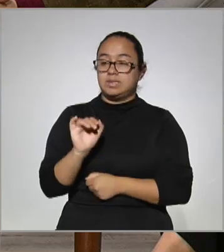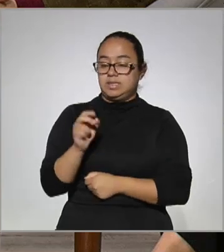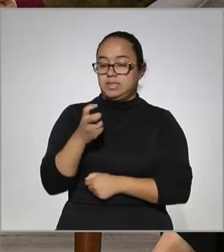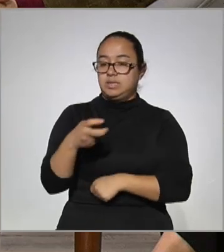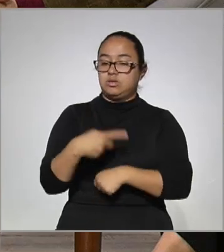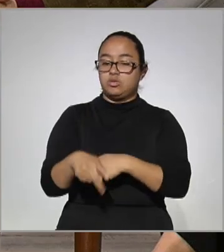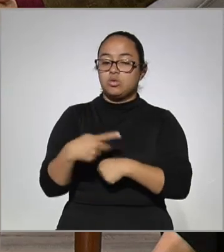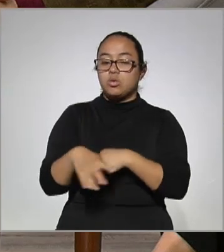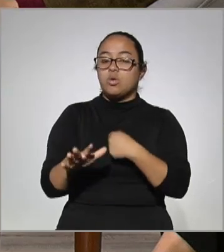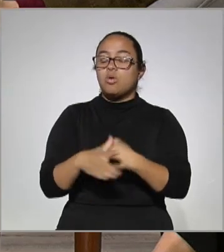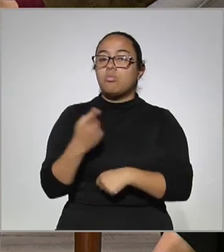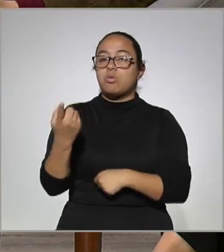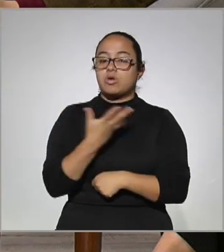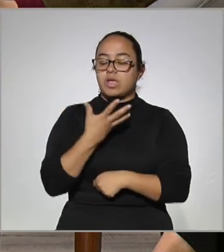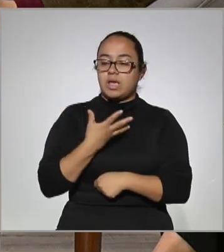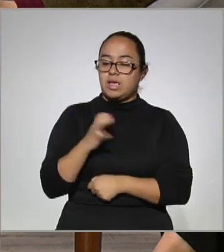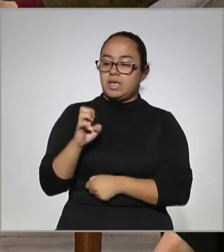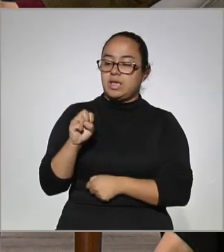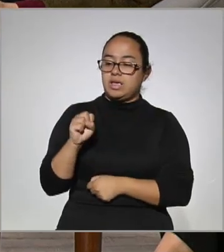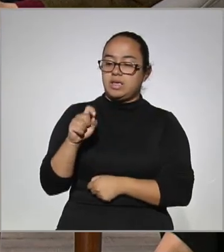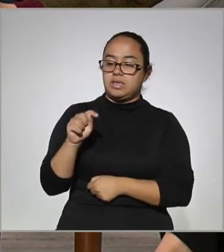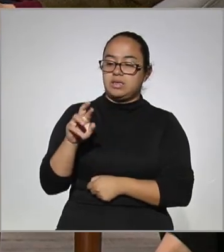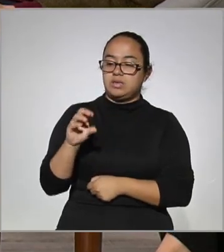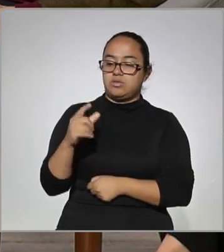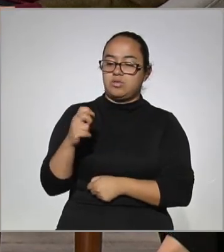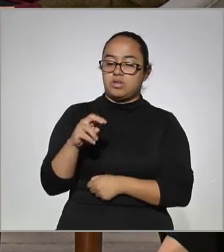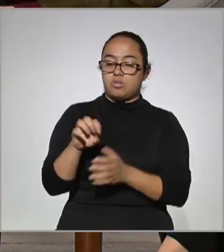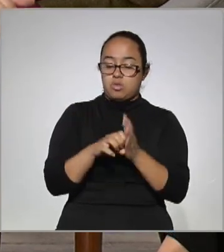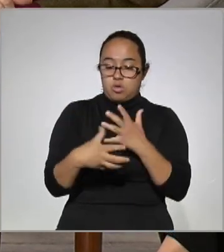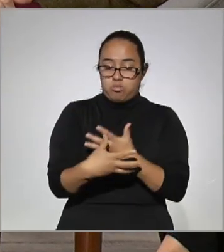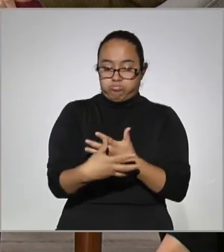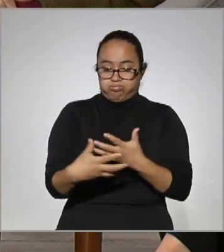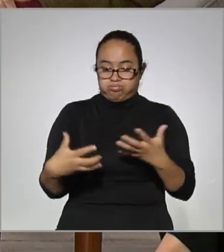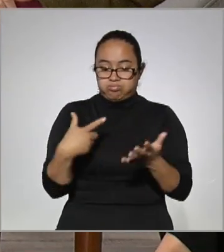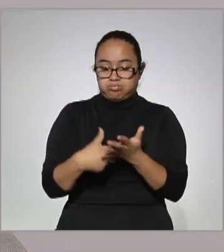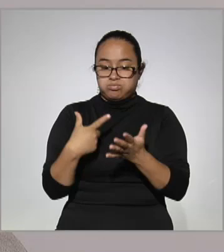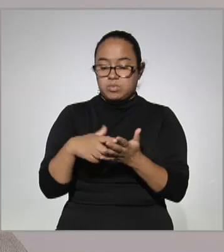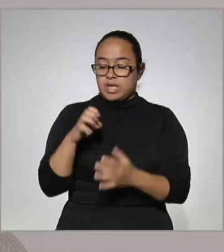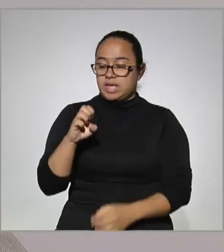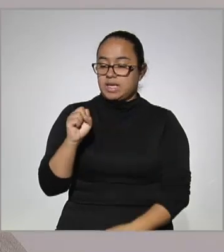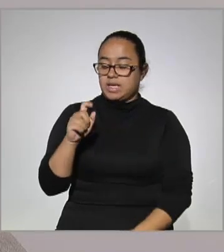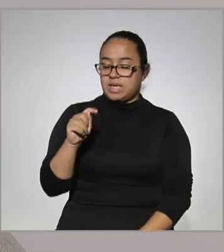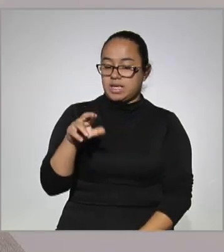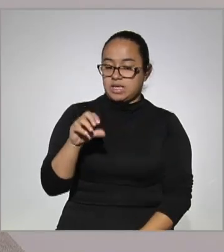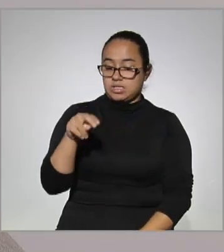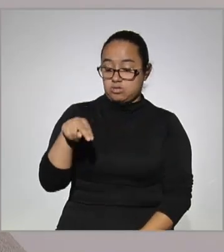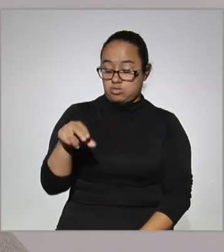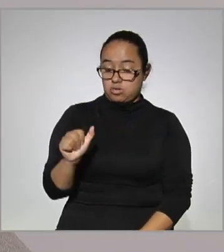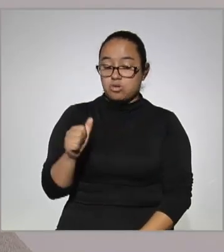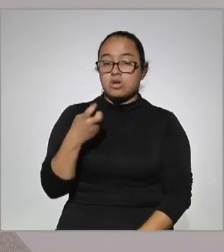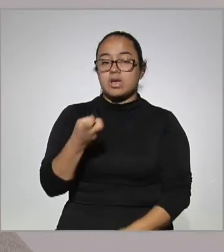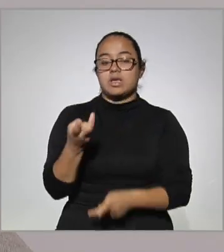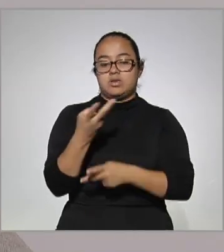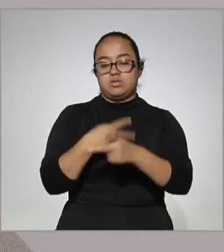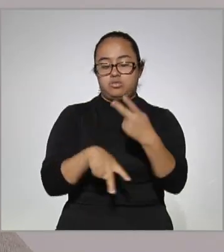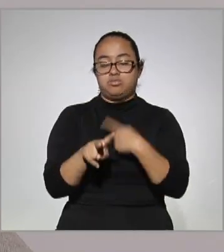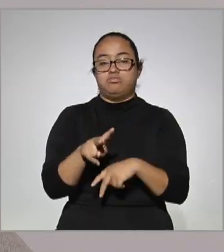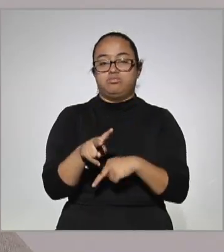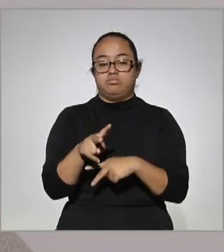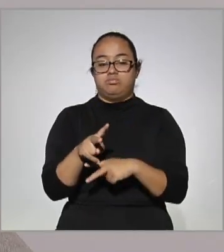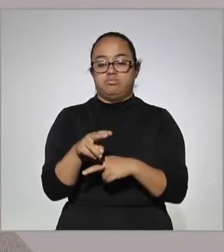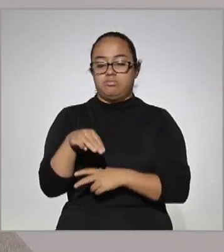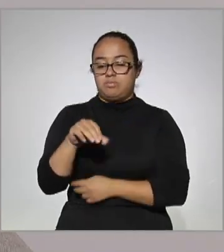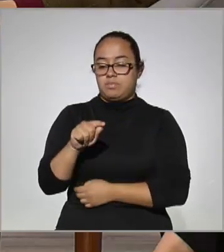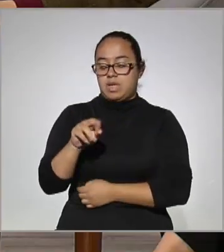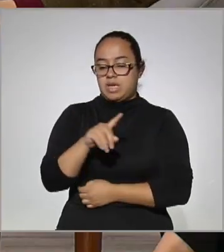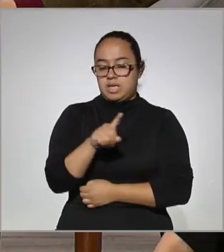por la gran cantidad de un estrógeno que tenemos cuando estamos gorditos en la grasa, que se llama estrona, y que puede estimular a esa matriz,